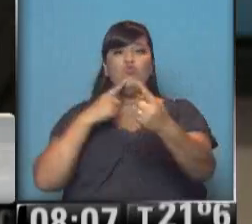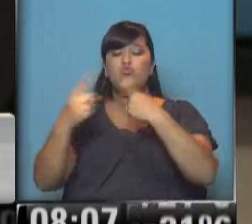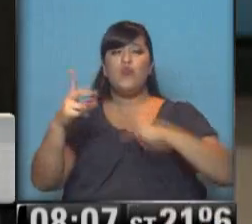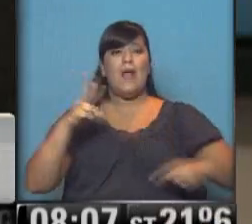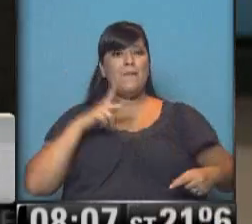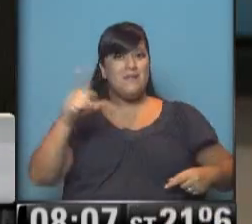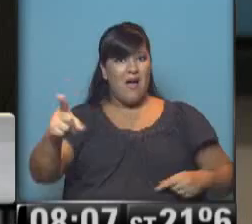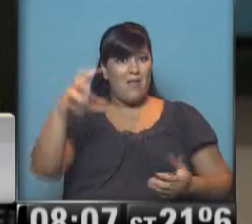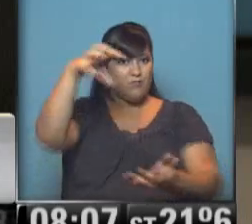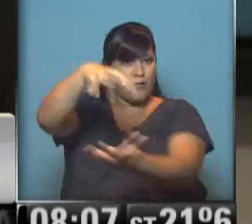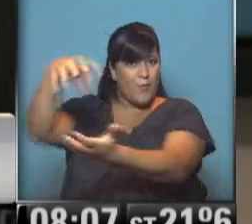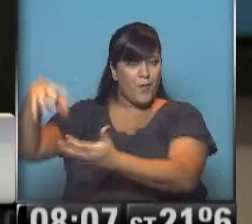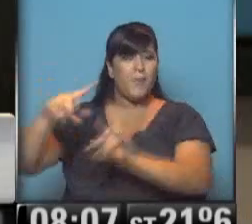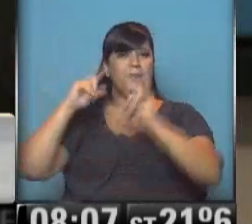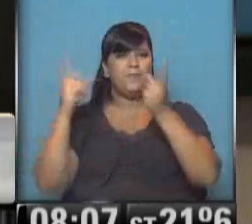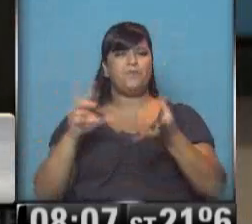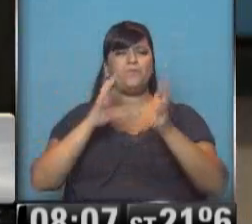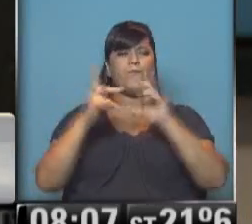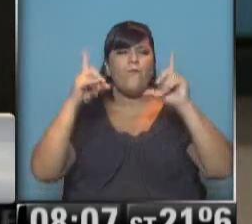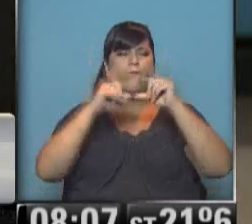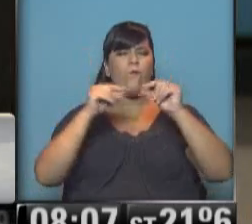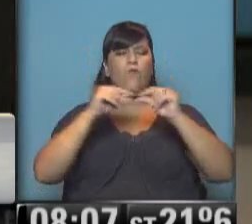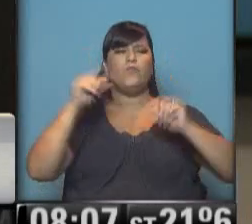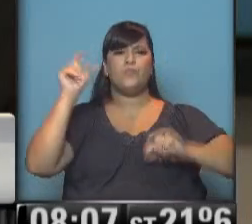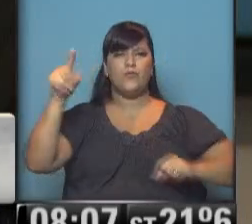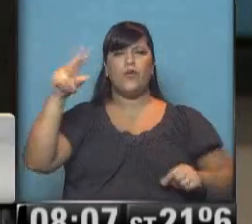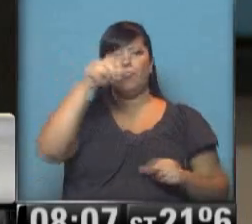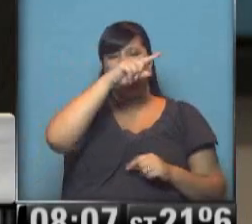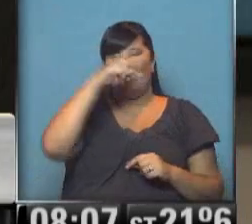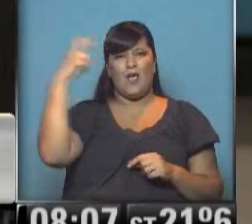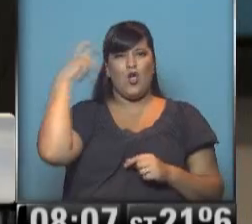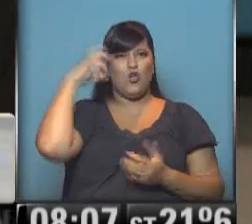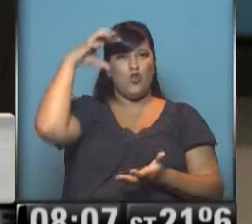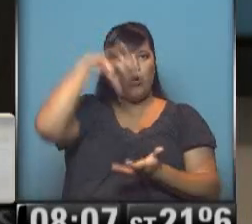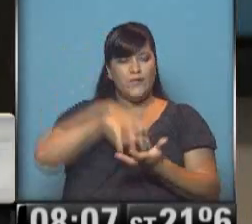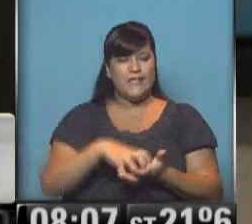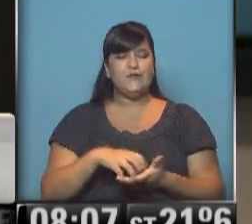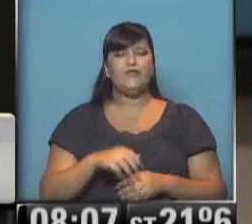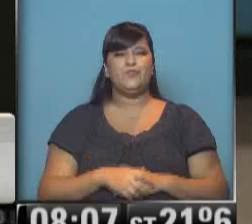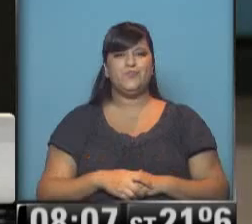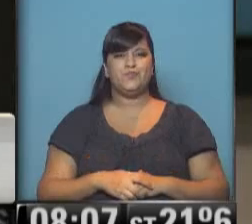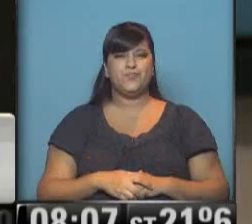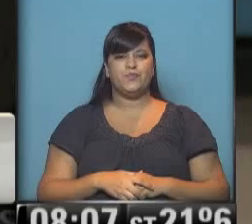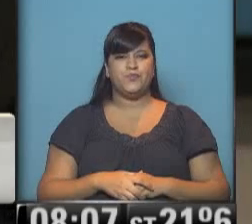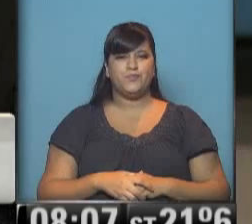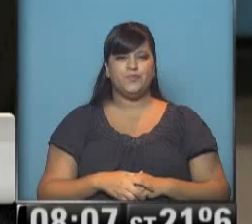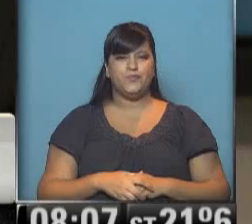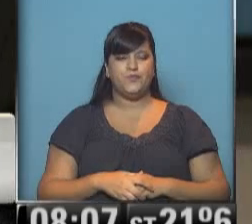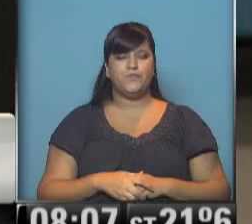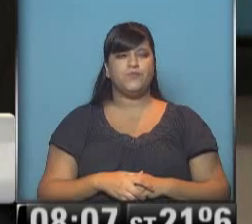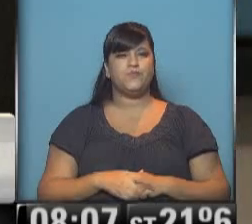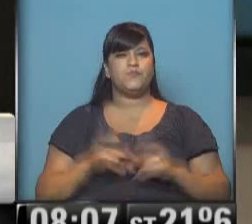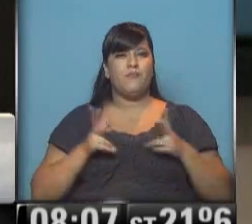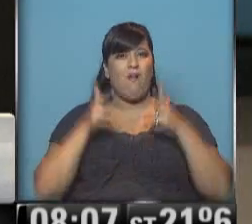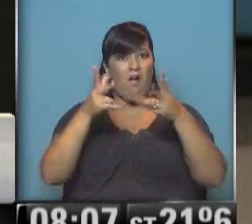inclusive ese índice que da el congreso y lo que dicen al principio de este año y lo que señalaba es que